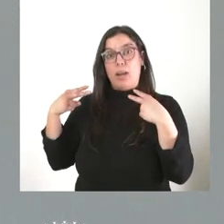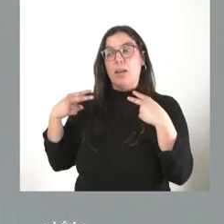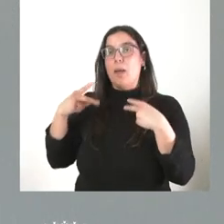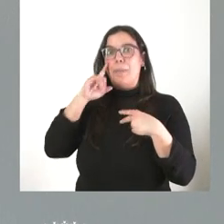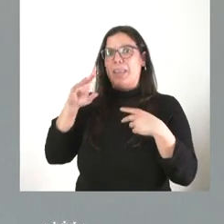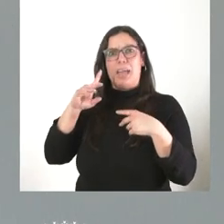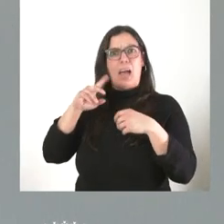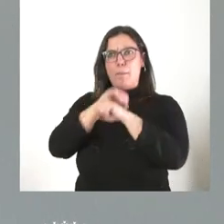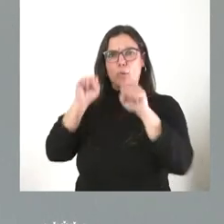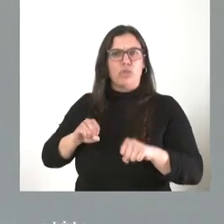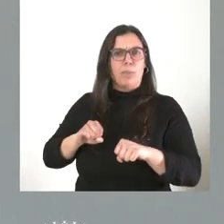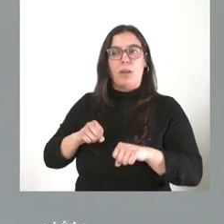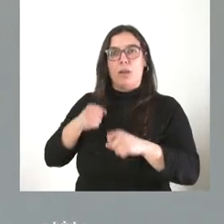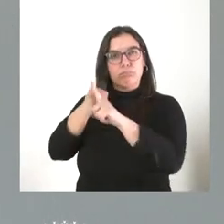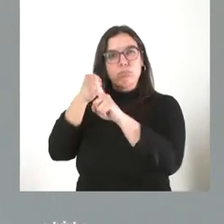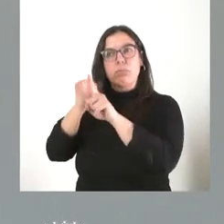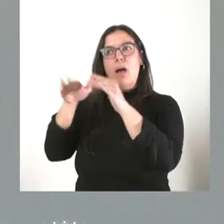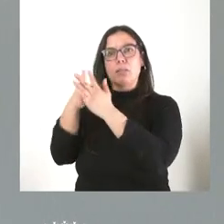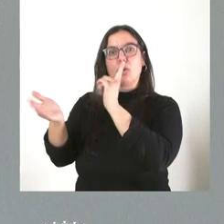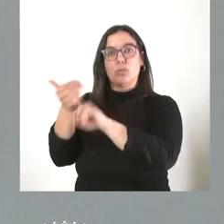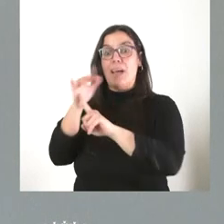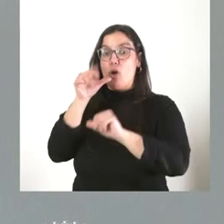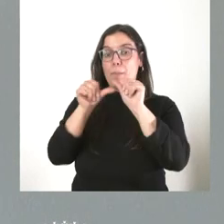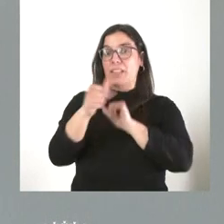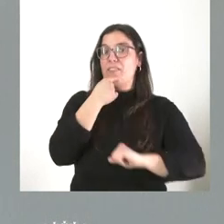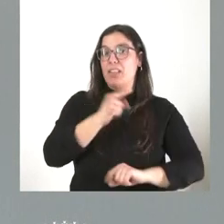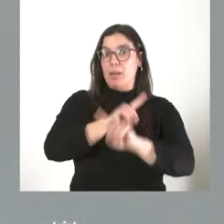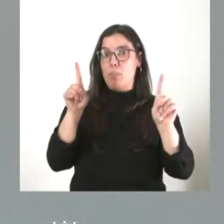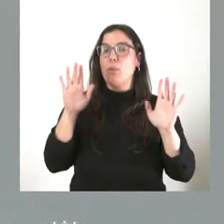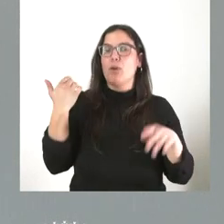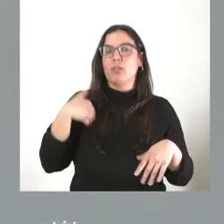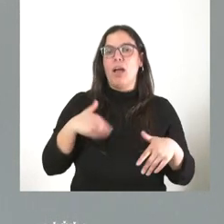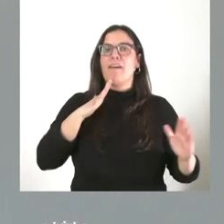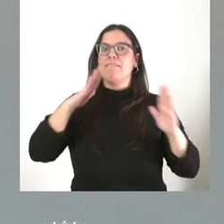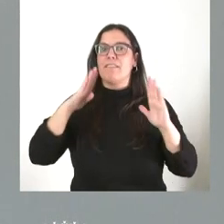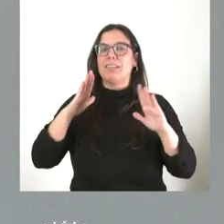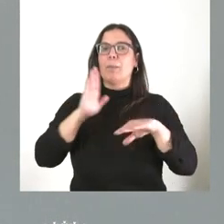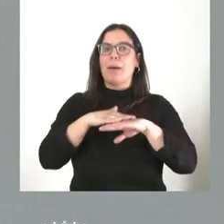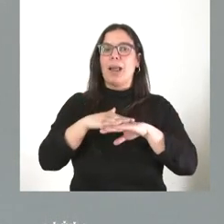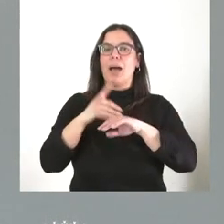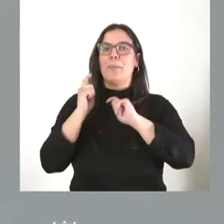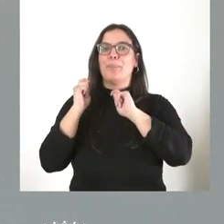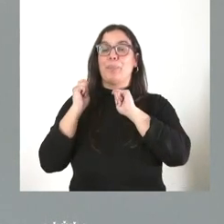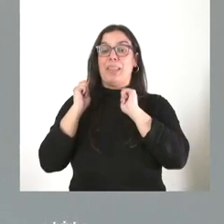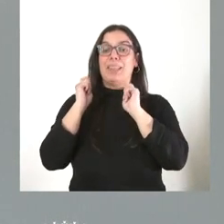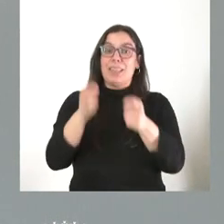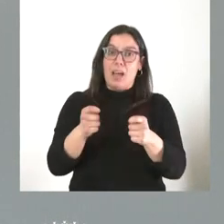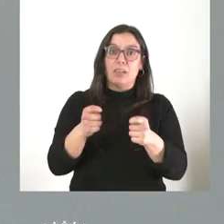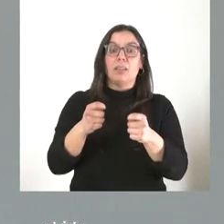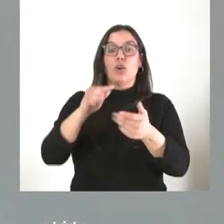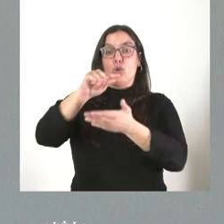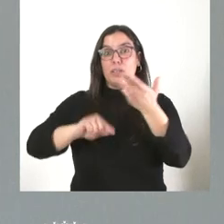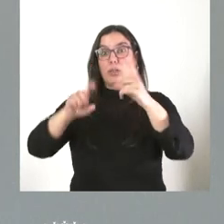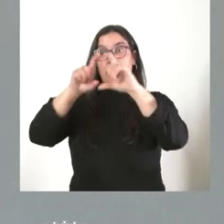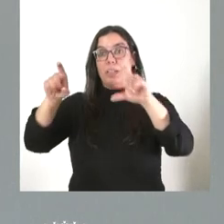no conseguimos ahora no es una tarea fácil pero como le digo estamos ya en la fase de adjudicación de ese contrato